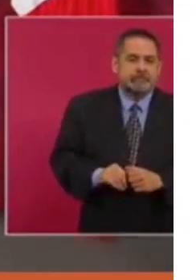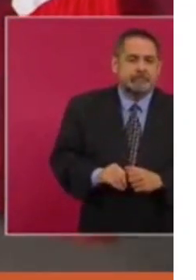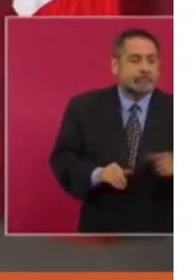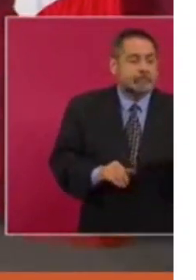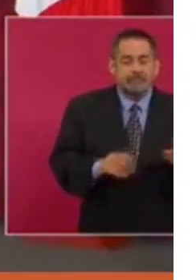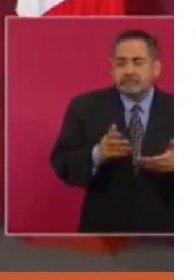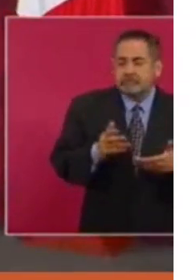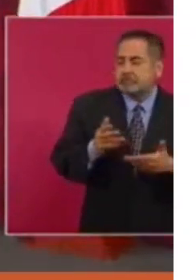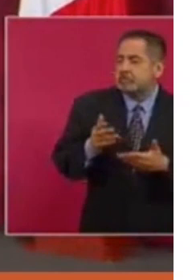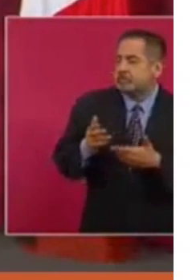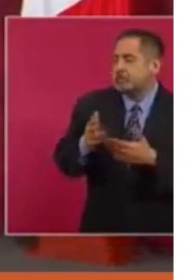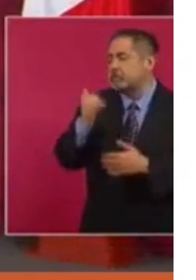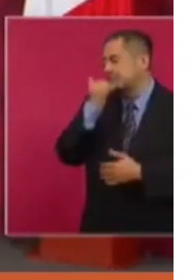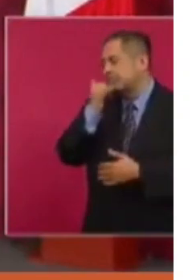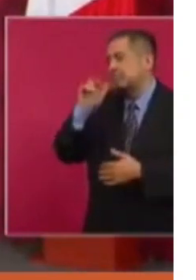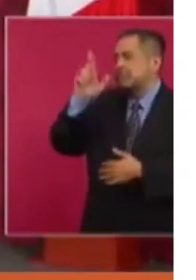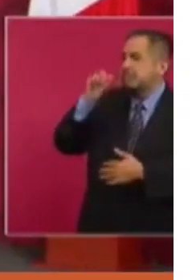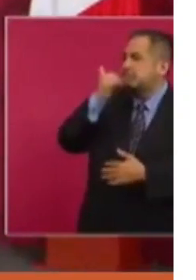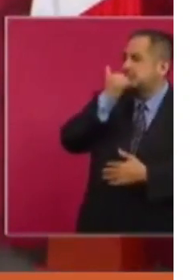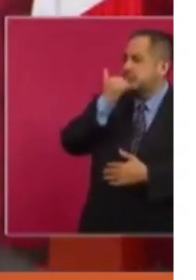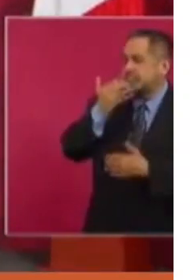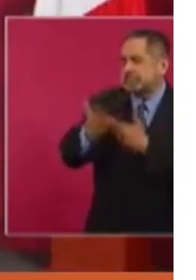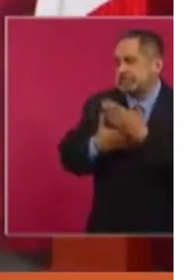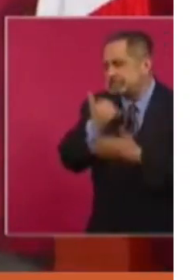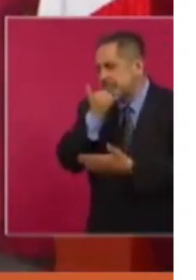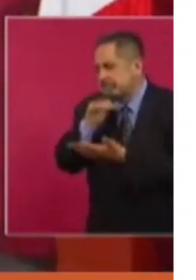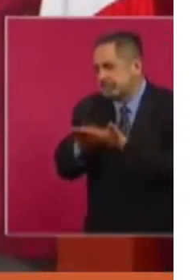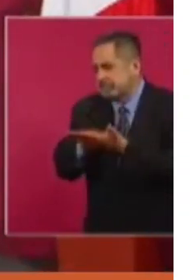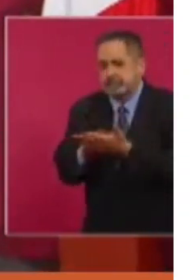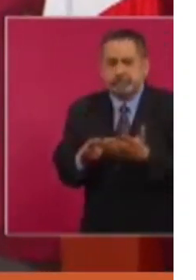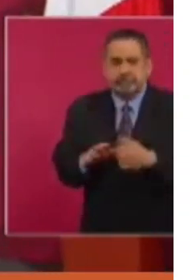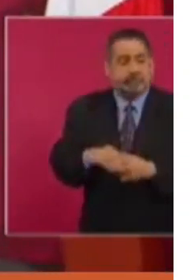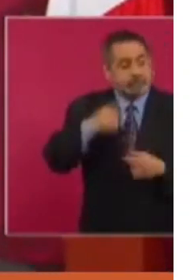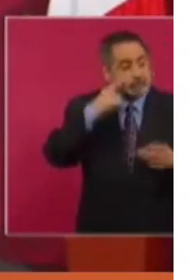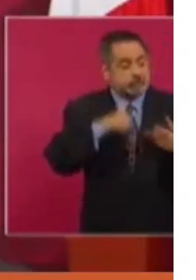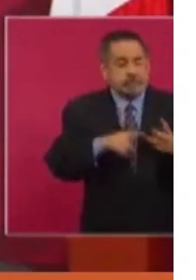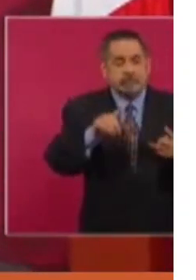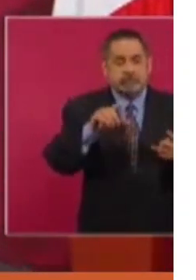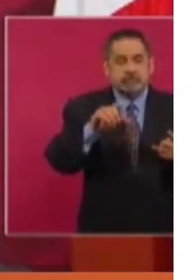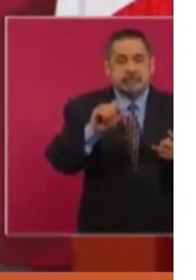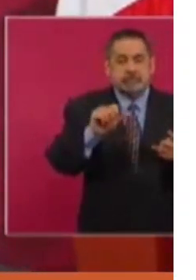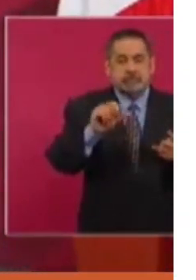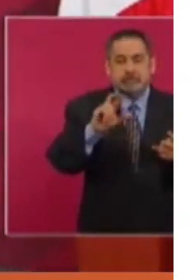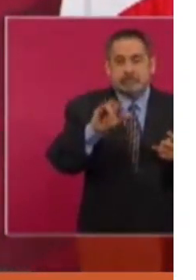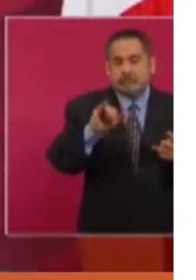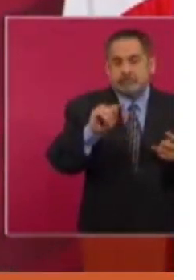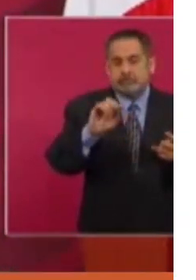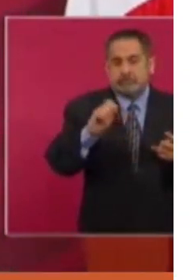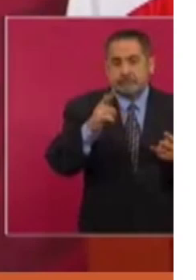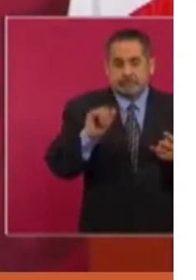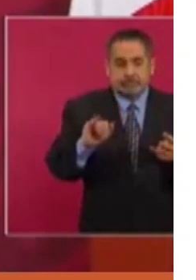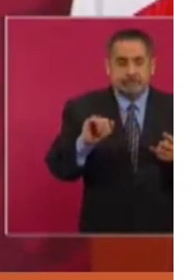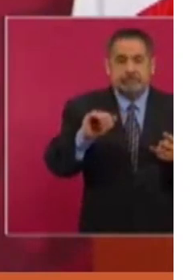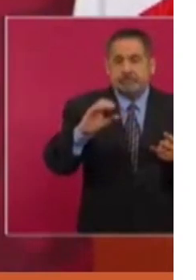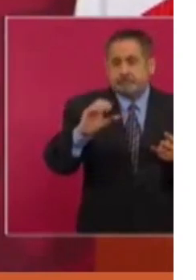ofrezca disculpa. Y estoy esperando también que Carmen Aristegui haga lo propio.